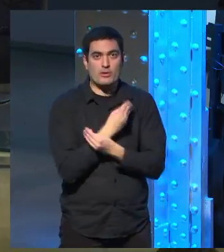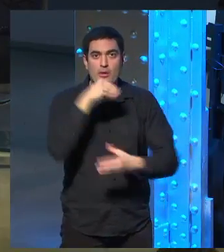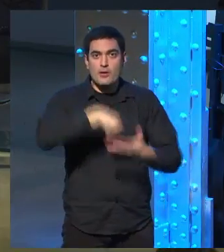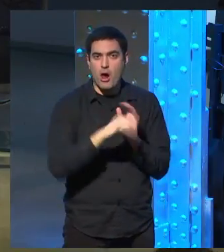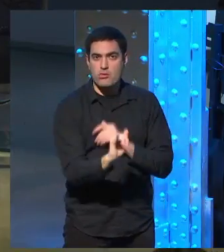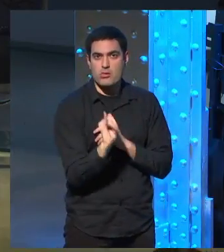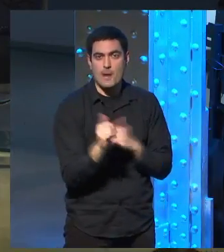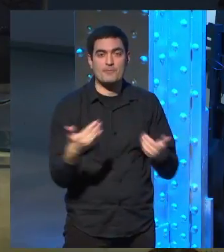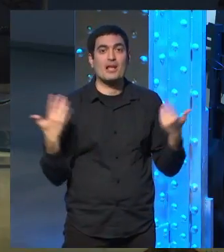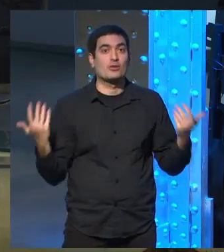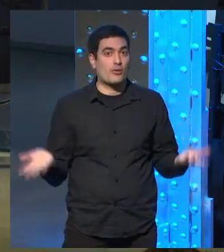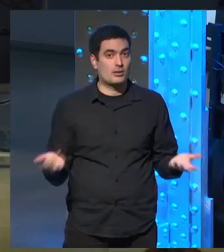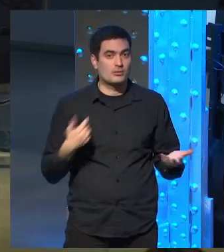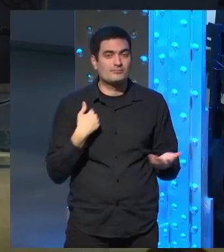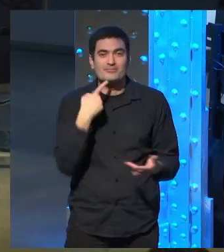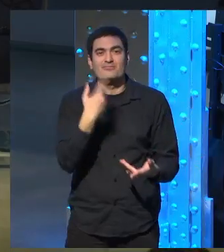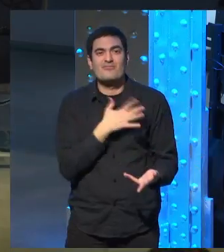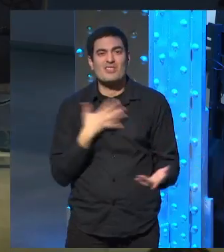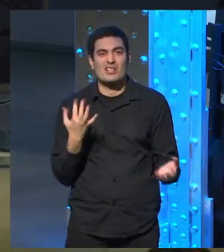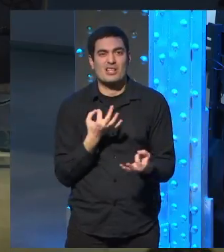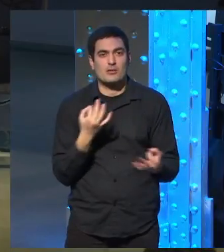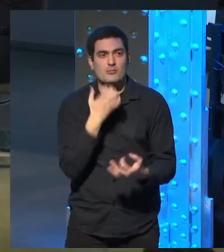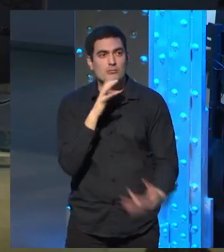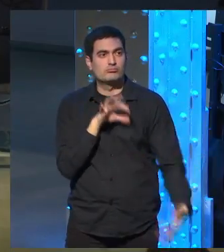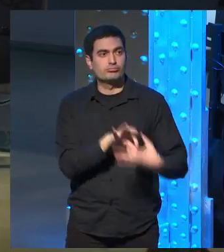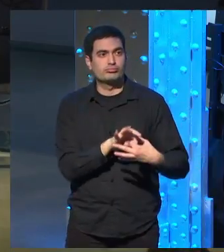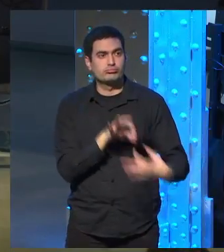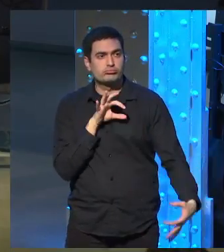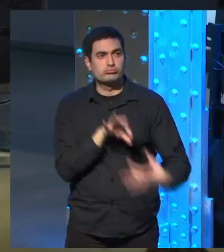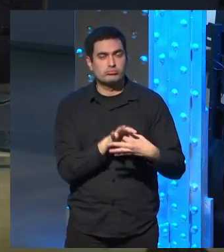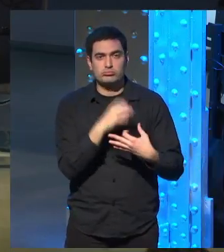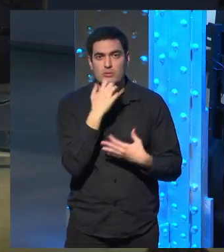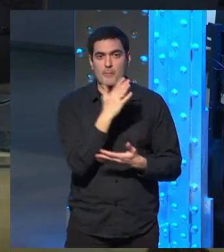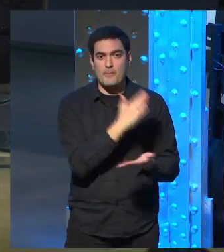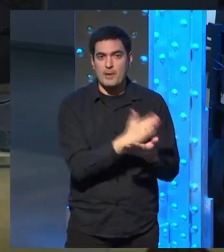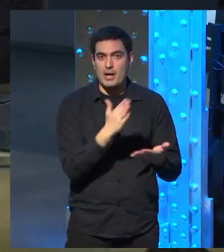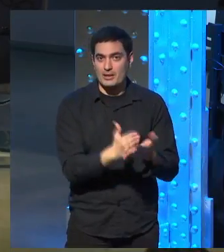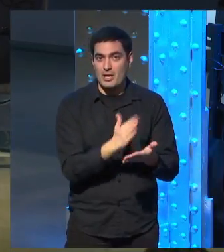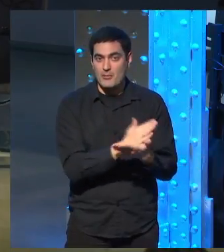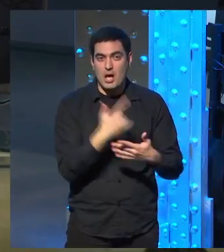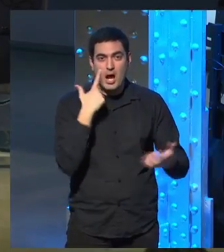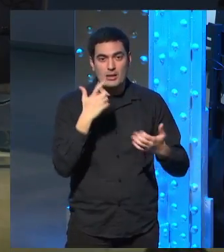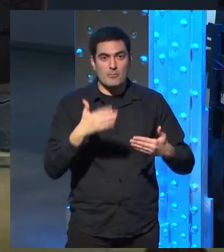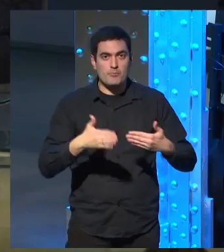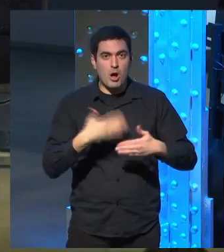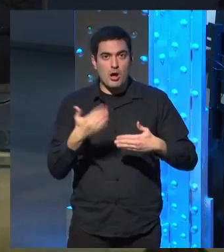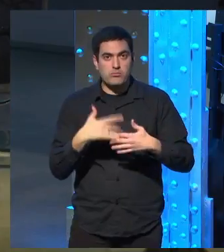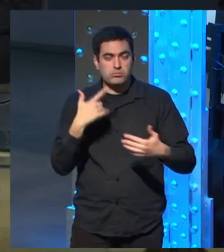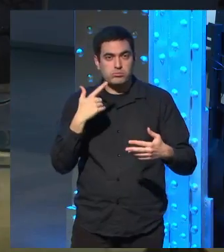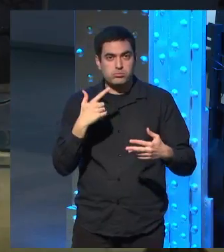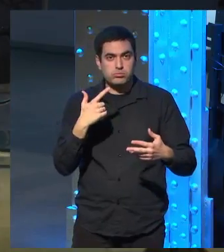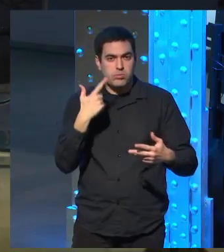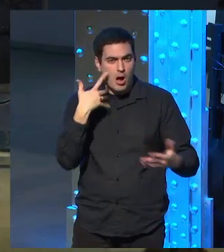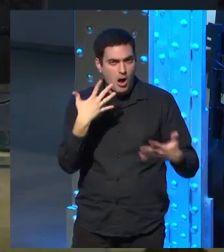¿no? Entonces, a lo que voy es a la conexión que hay en una parte muy grande del arte moderno y de la